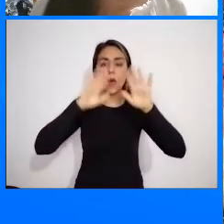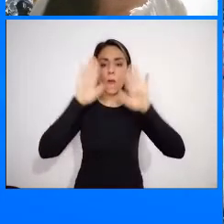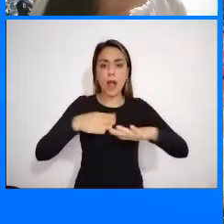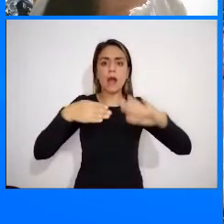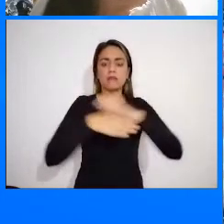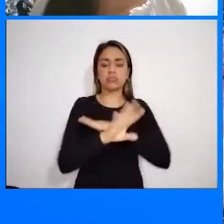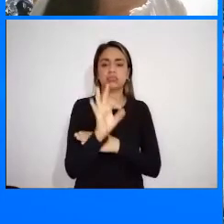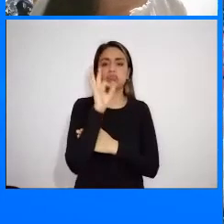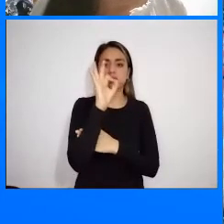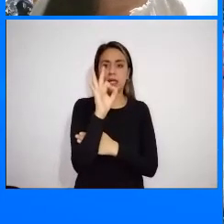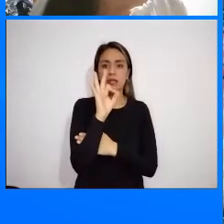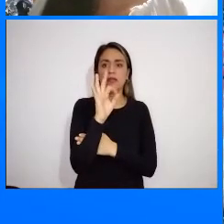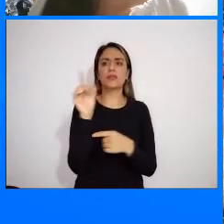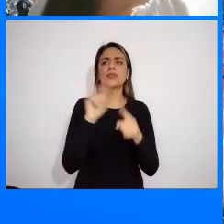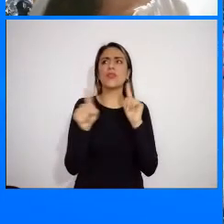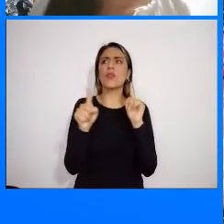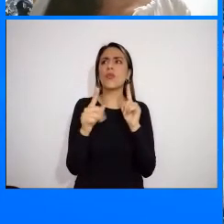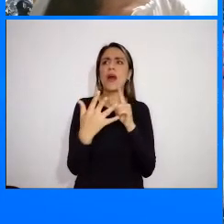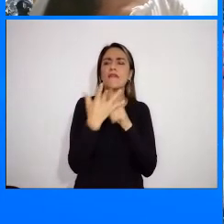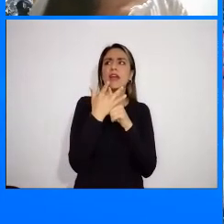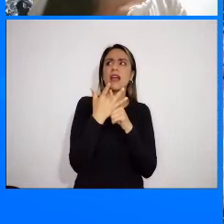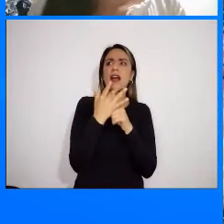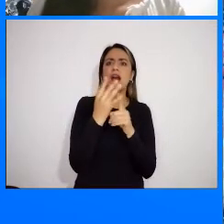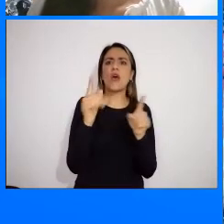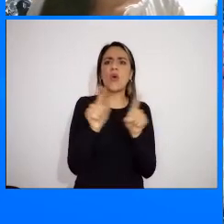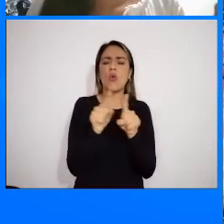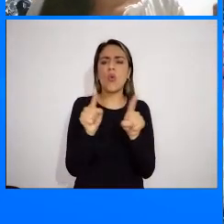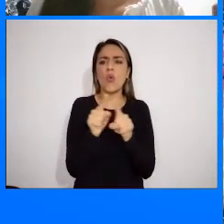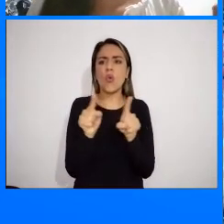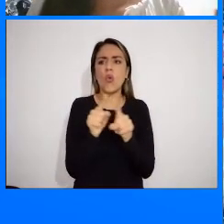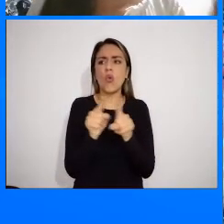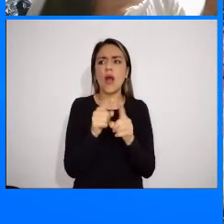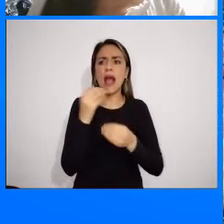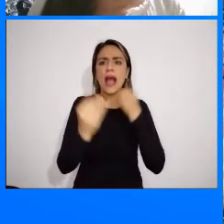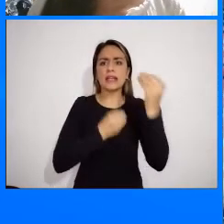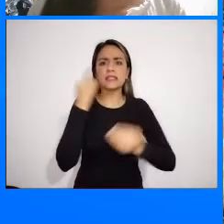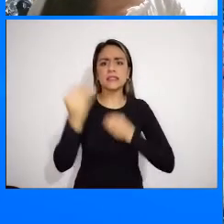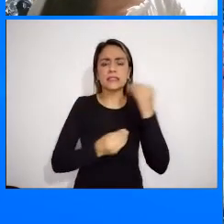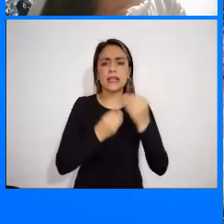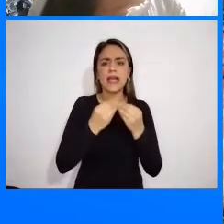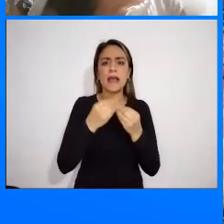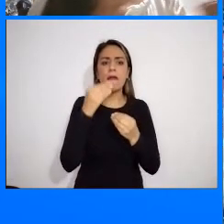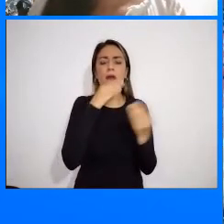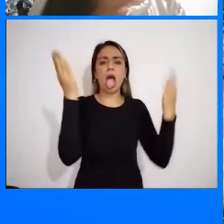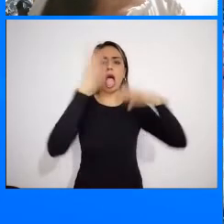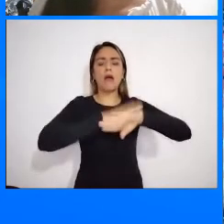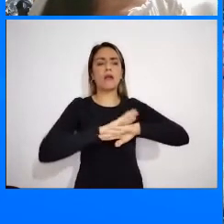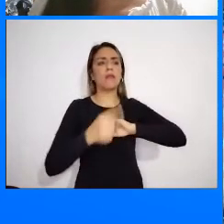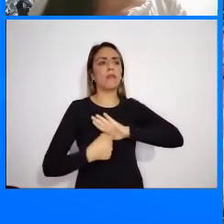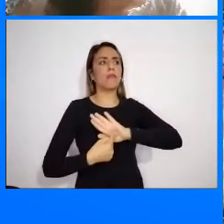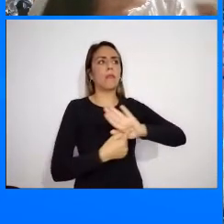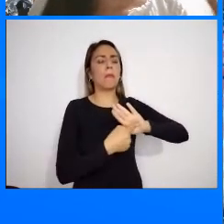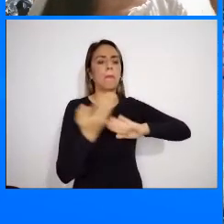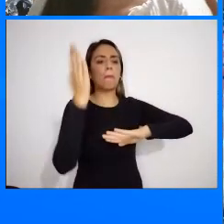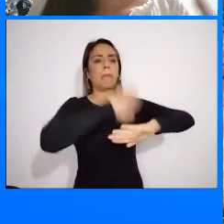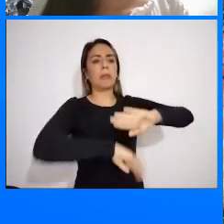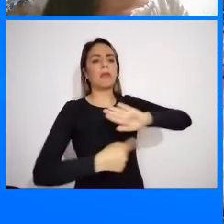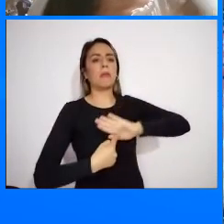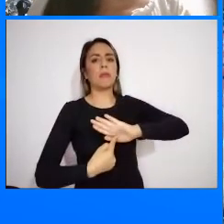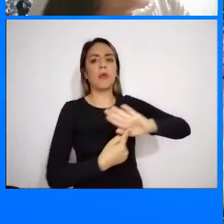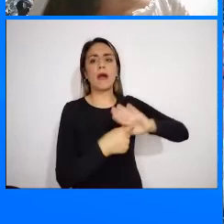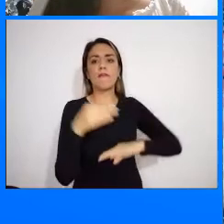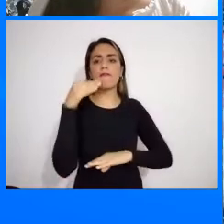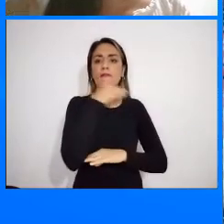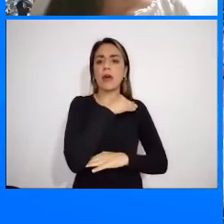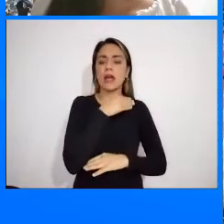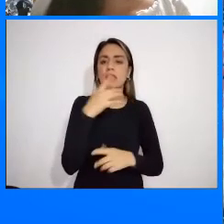exitoso y no sea, digamos, una fachada y terminemos pues a la